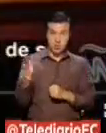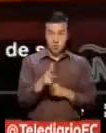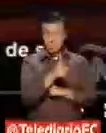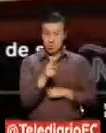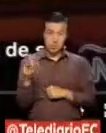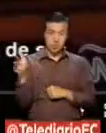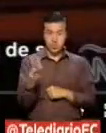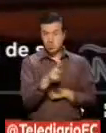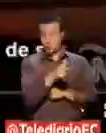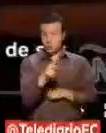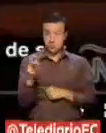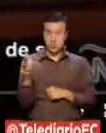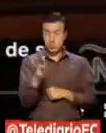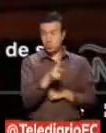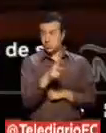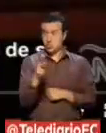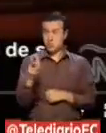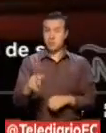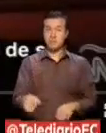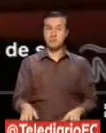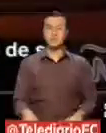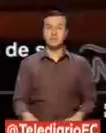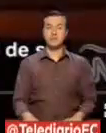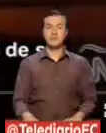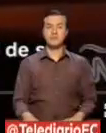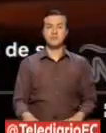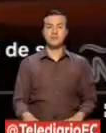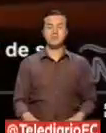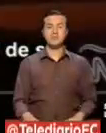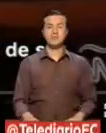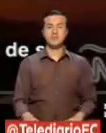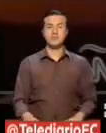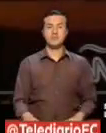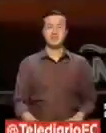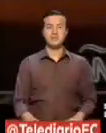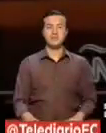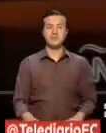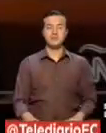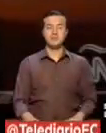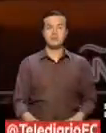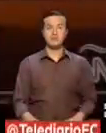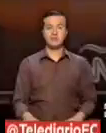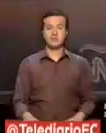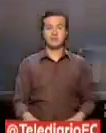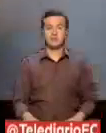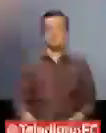I'm thankful for Jeremy and his willingness to be brave.